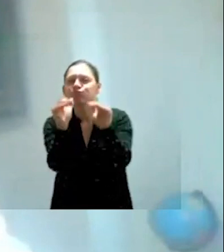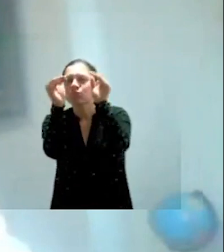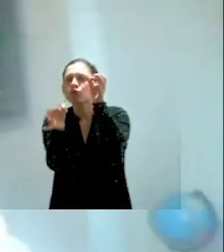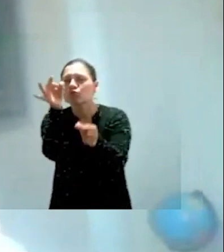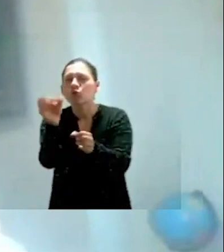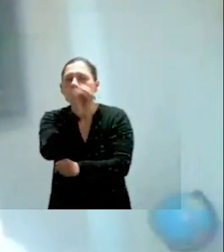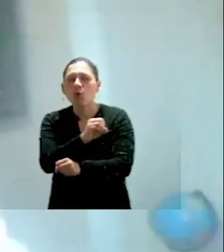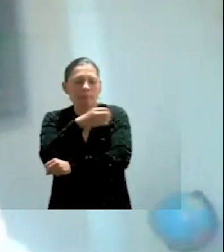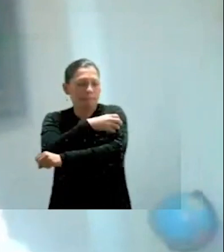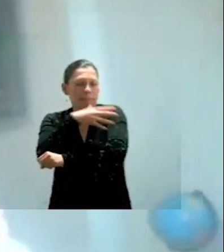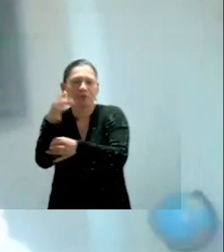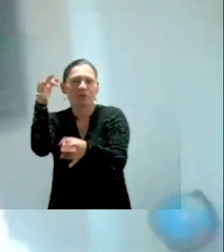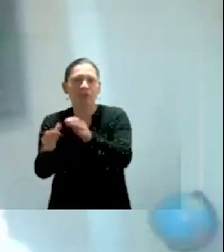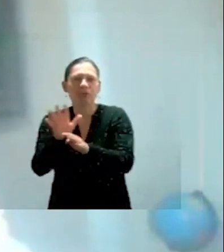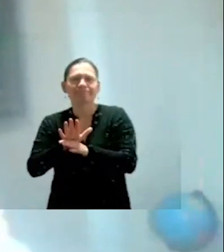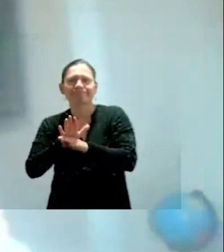es un desafío